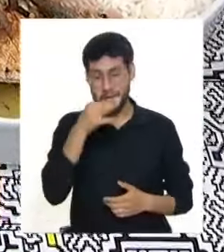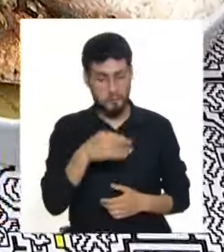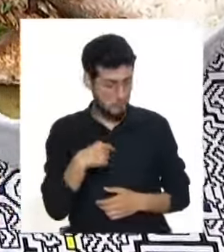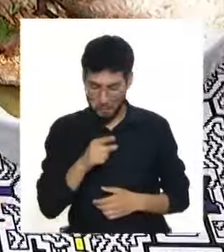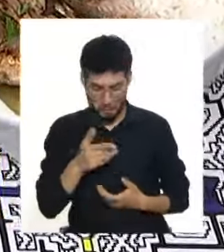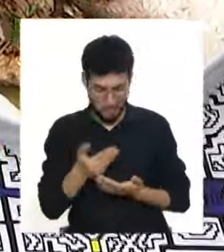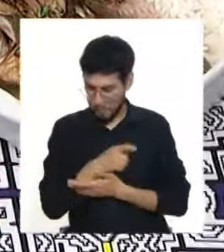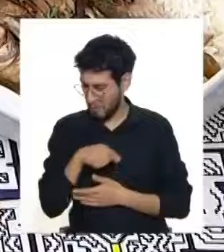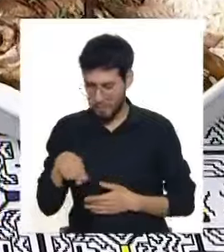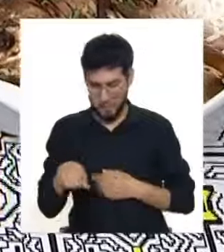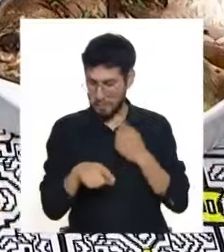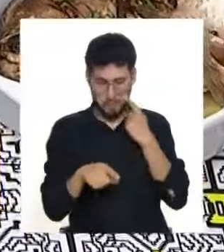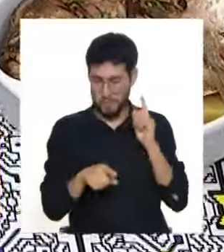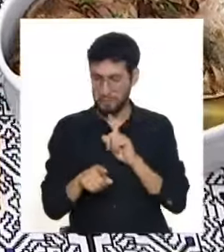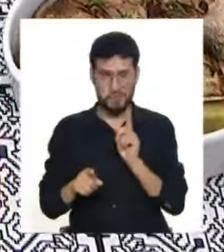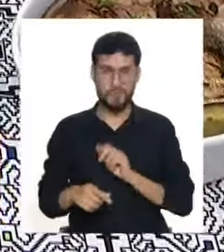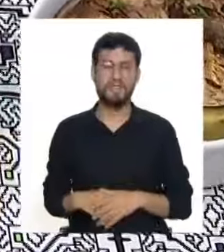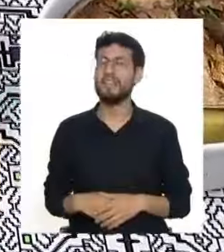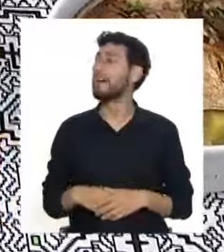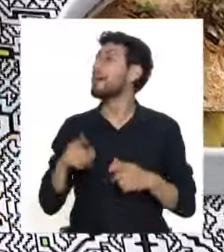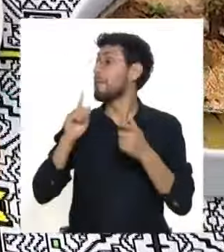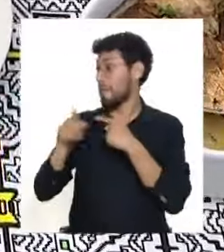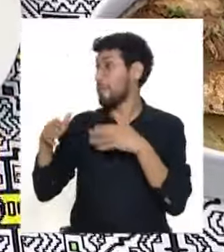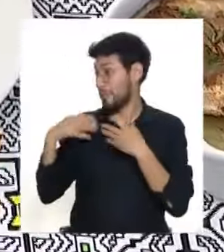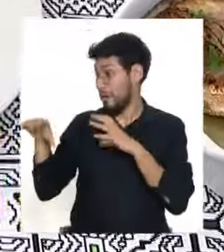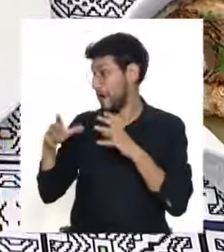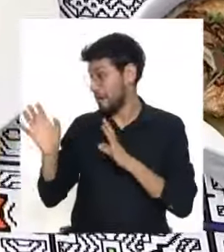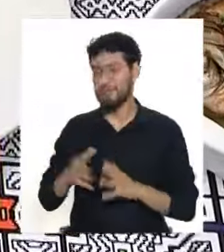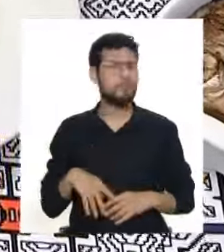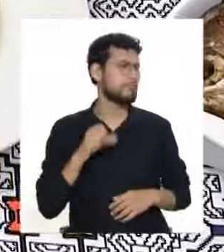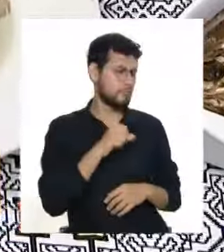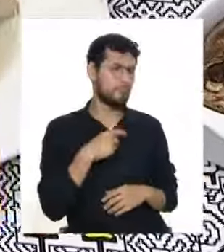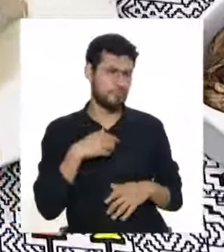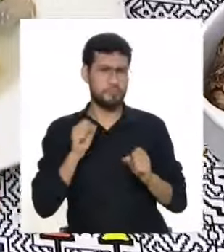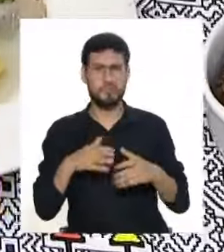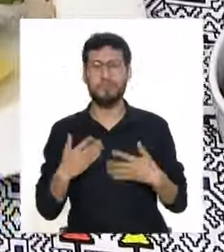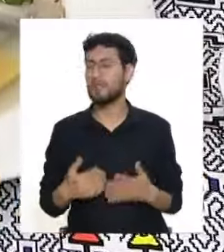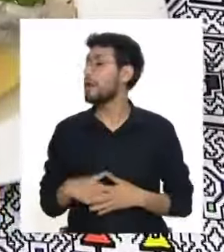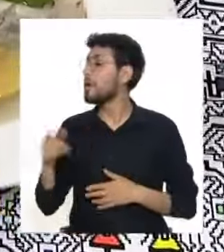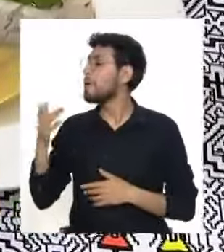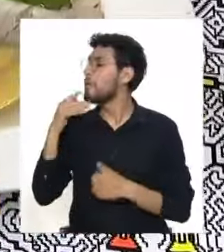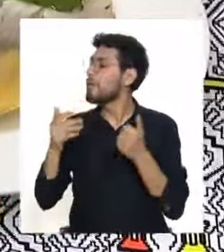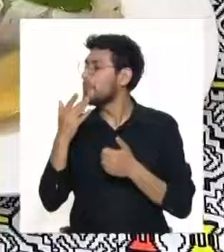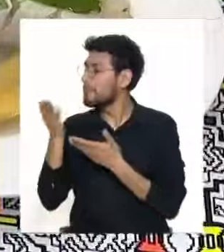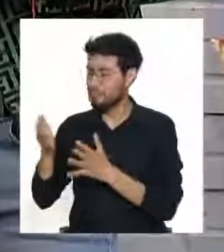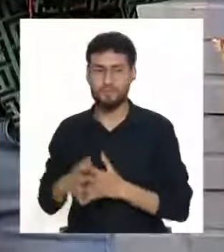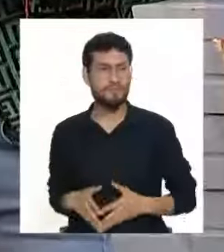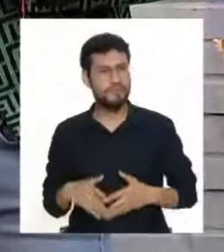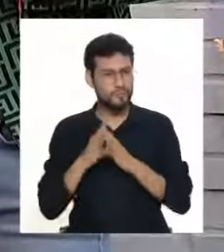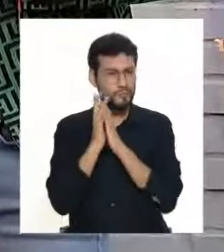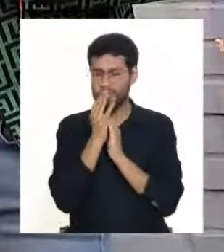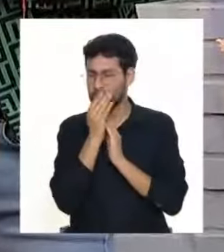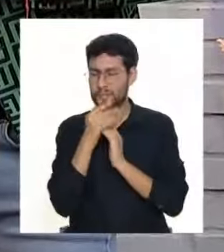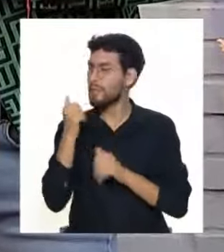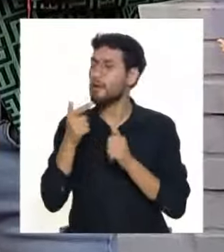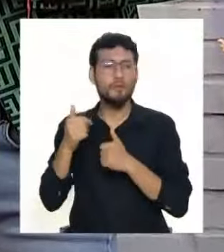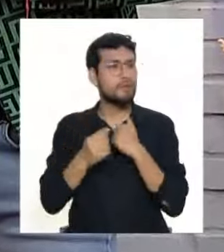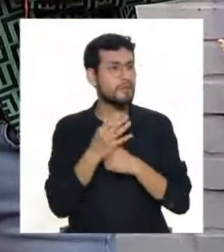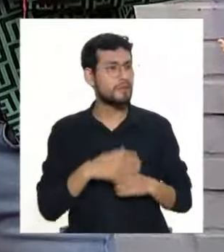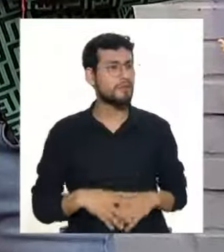casa? No. Ya, ok. No los he hecho. Ya. Bueno, entonces, pero podrías hacerlo. Claro, claro que sí. ¿Cuál quieres probar? ¿Cuál quieres probar? ¿Cuál me